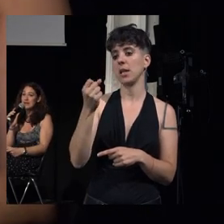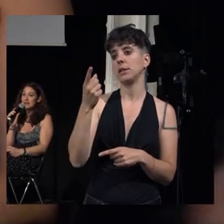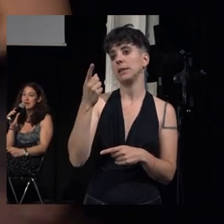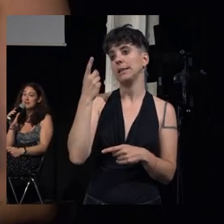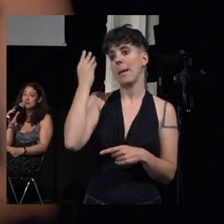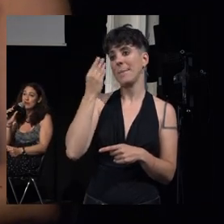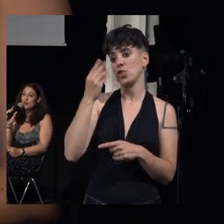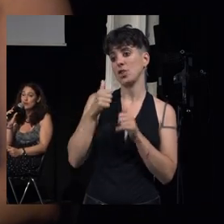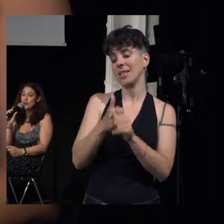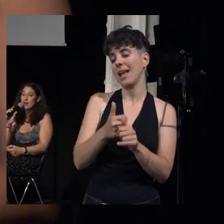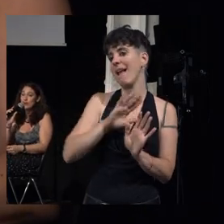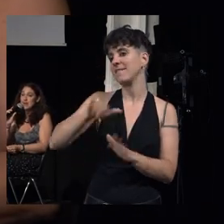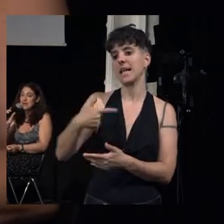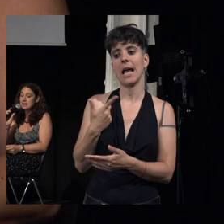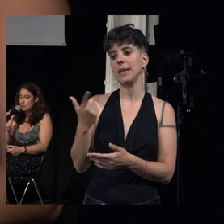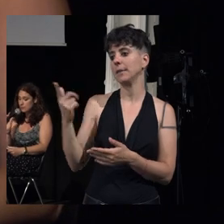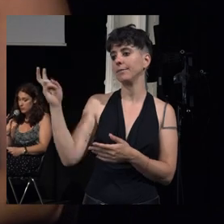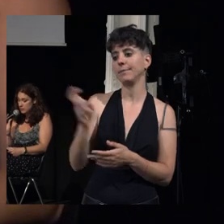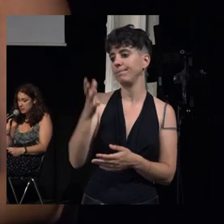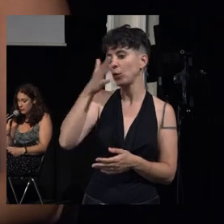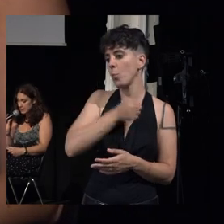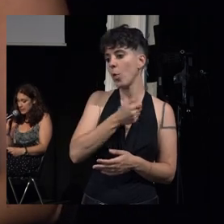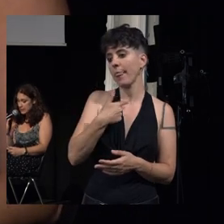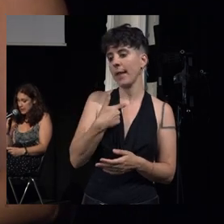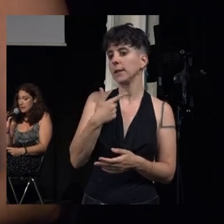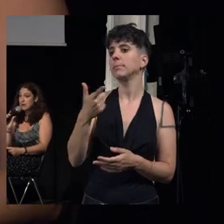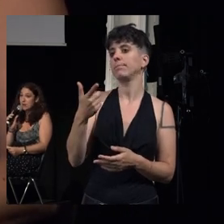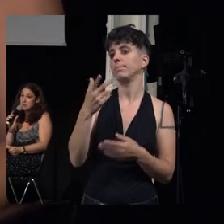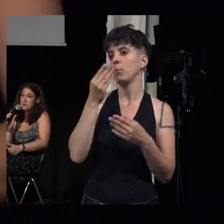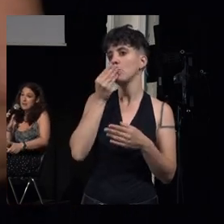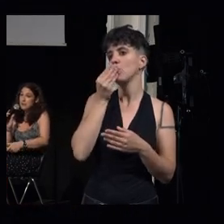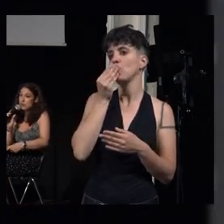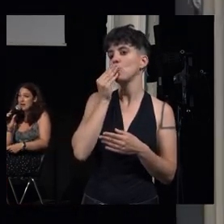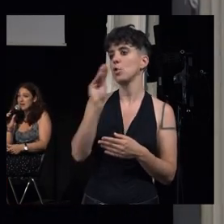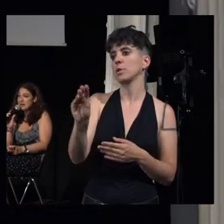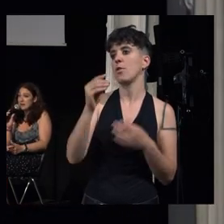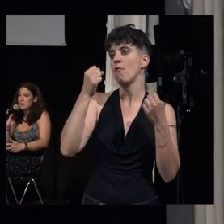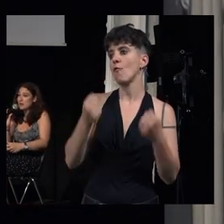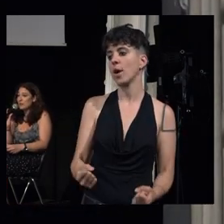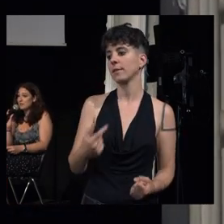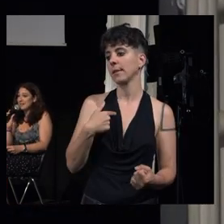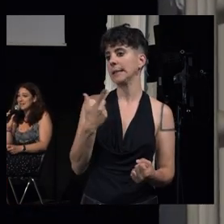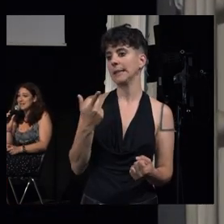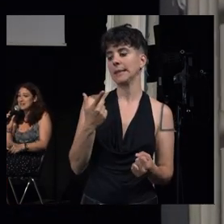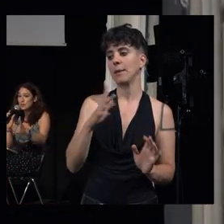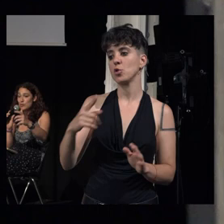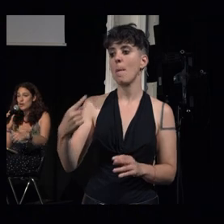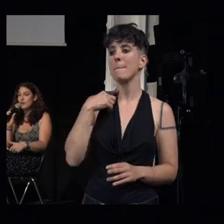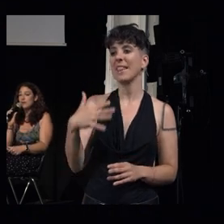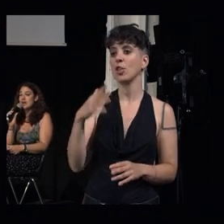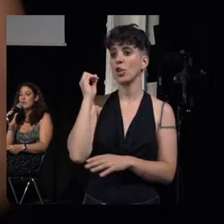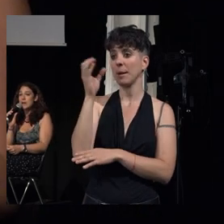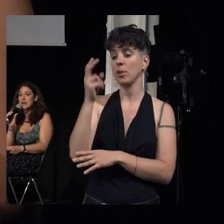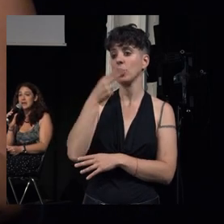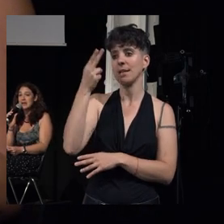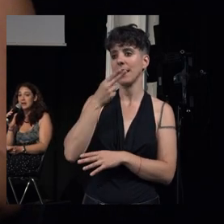que finalmente no nos puede acompañar, y un beso fuerte. Creo que perdemos una intervención interesante, pero seguro que